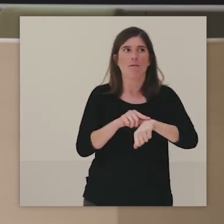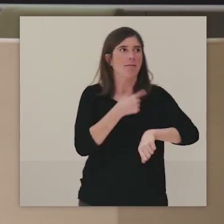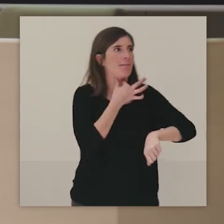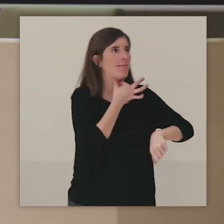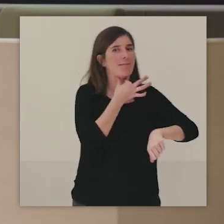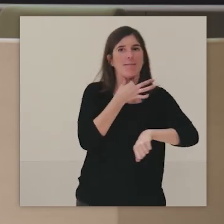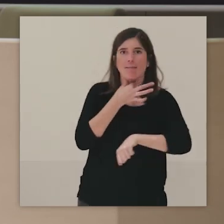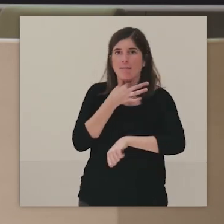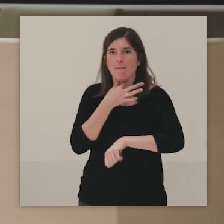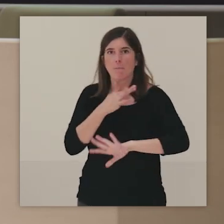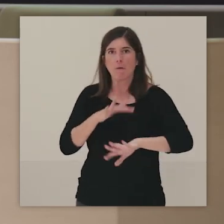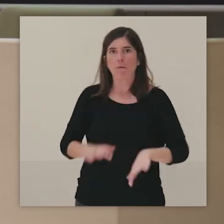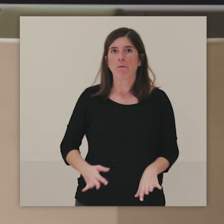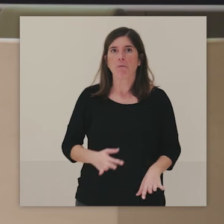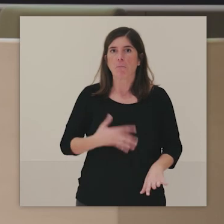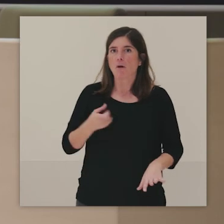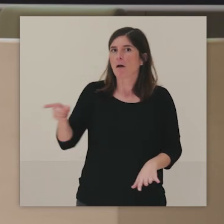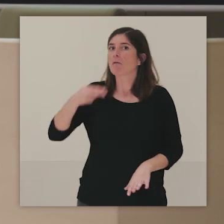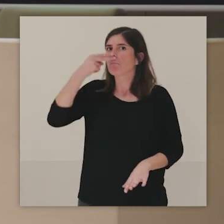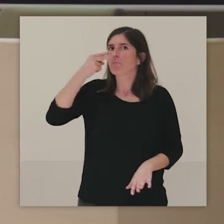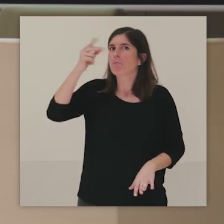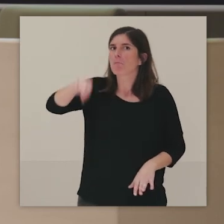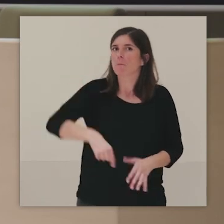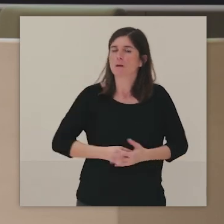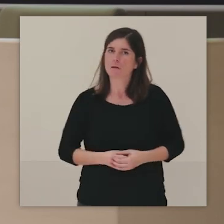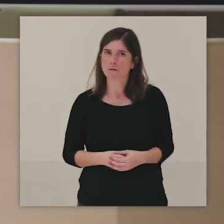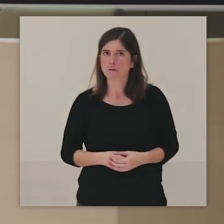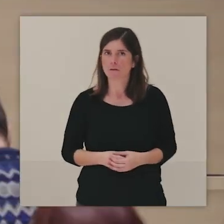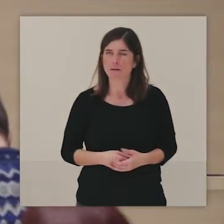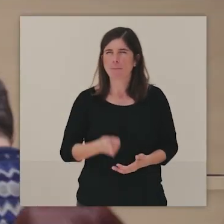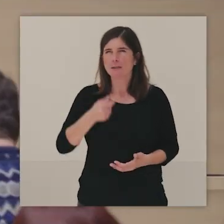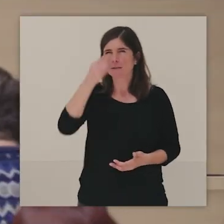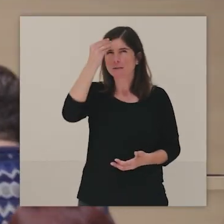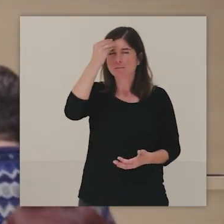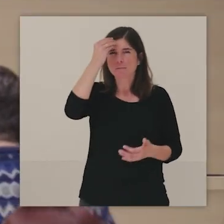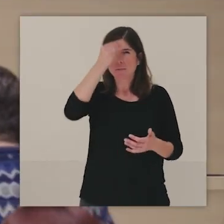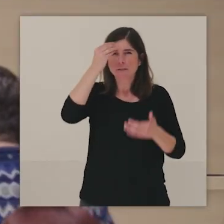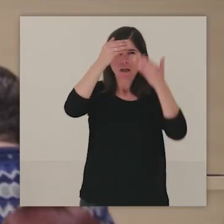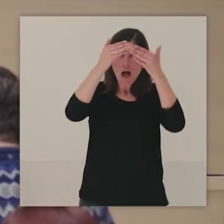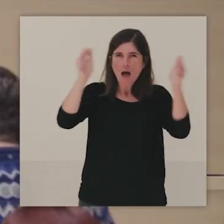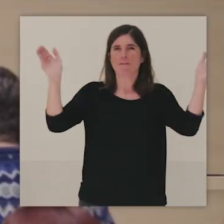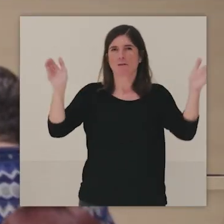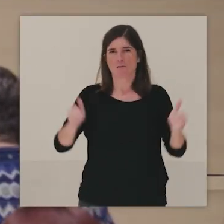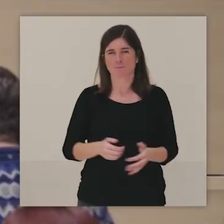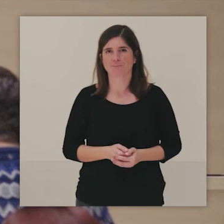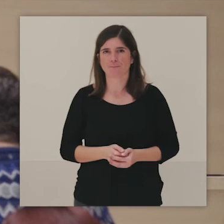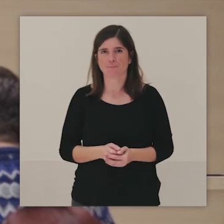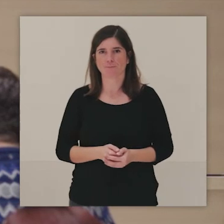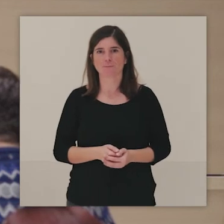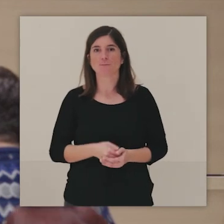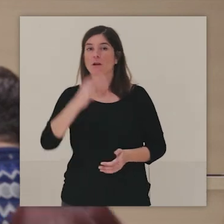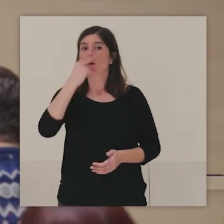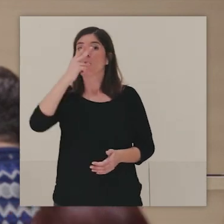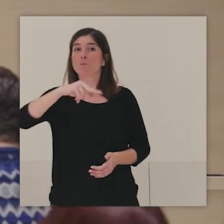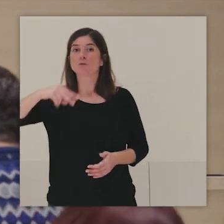experiencia. Piensen también en ese modo, es decir, amplíen esa visión. Nosotros en el